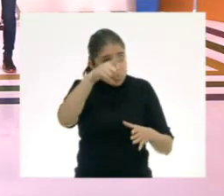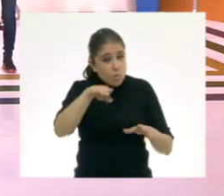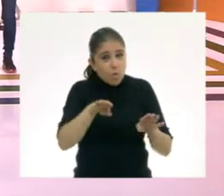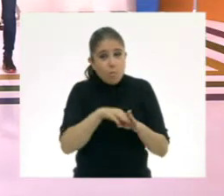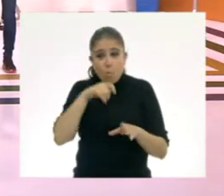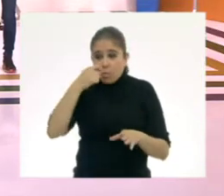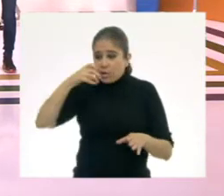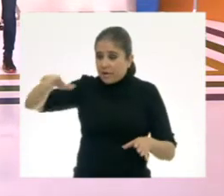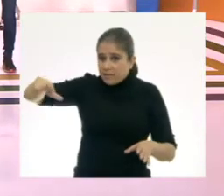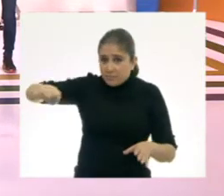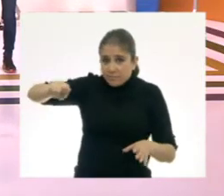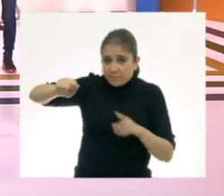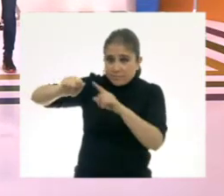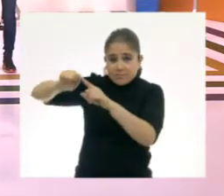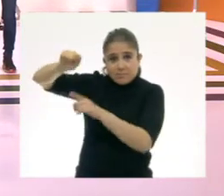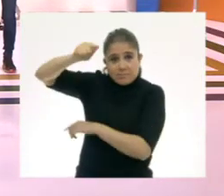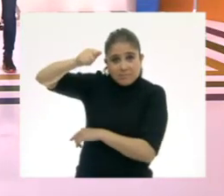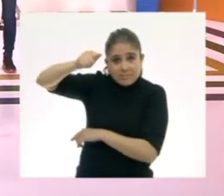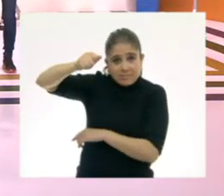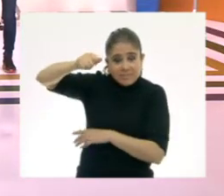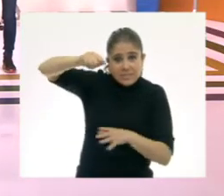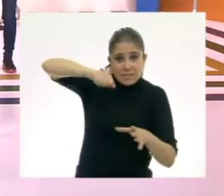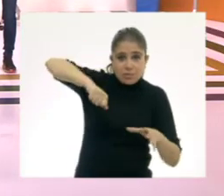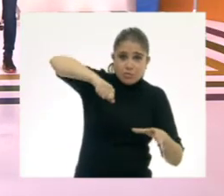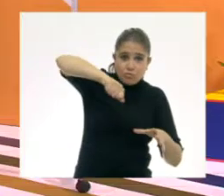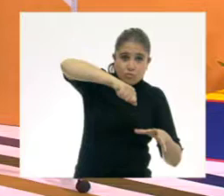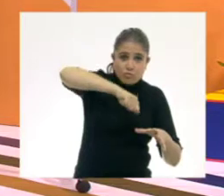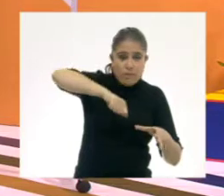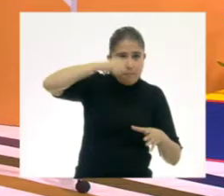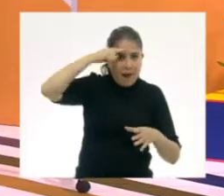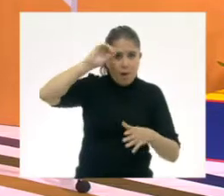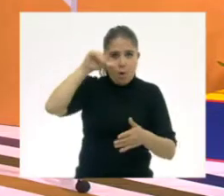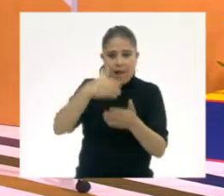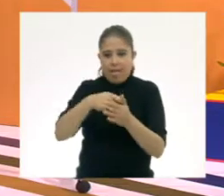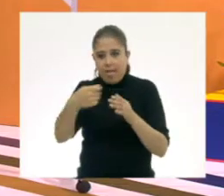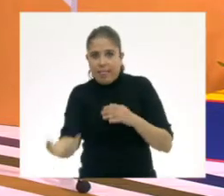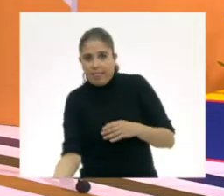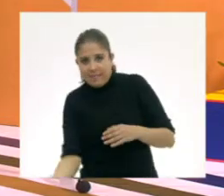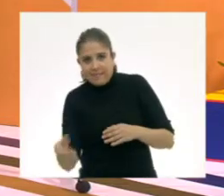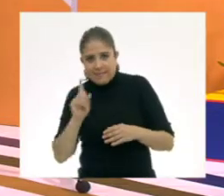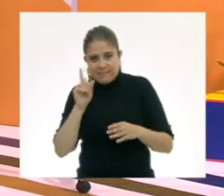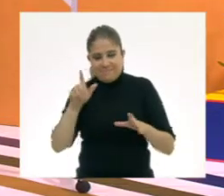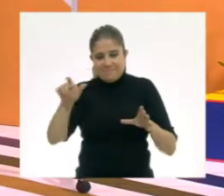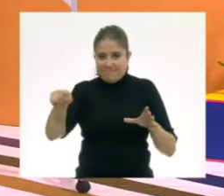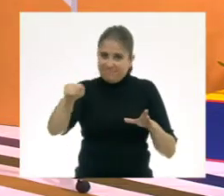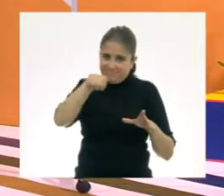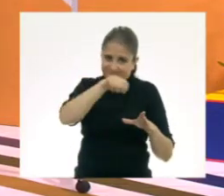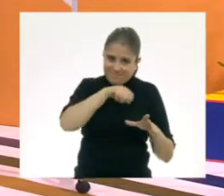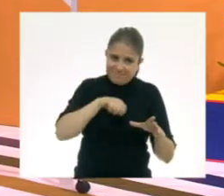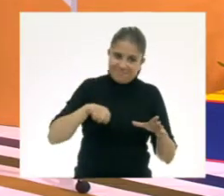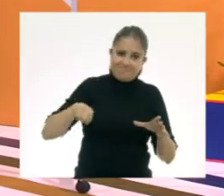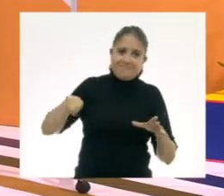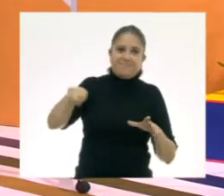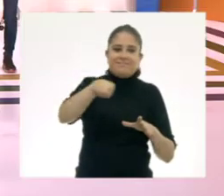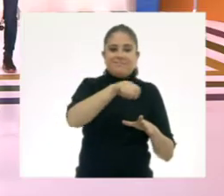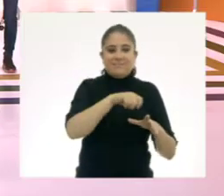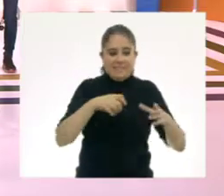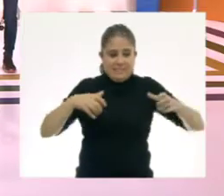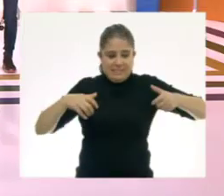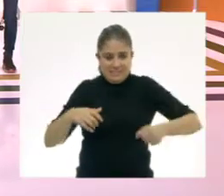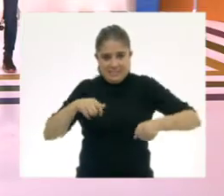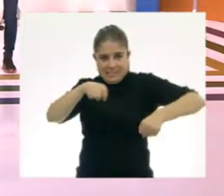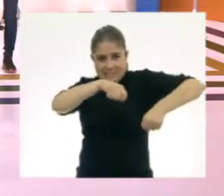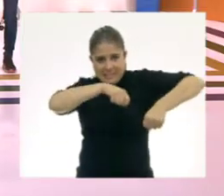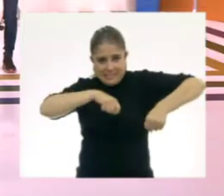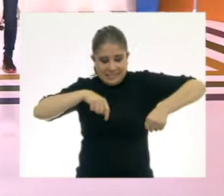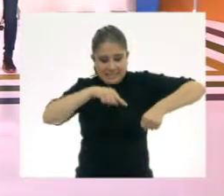la cuchara. Estamos tomándolo para que también no se nos caiga. Se vaya a caer la sopa. Muy bien. A ver, vamos a